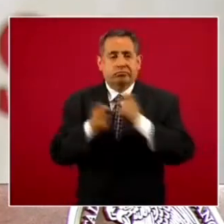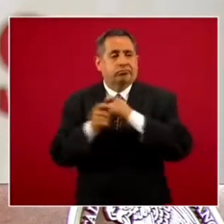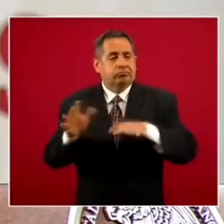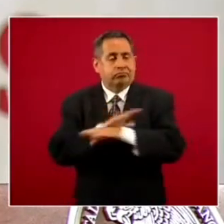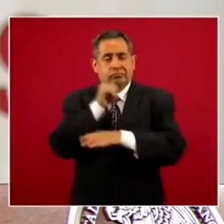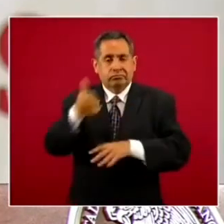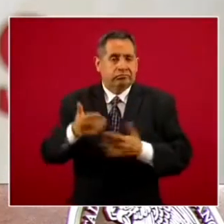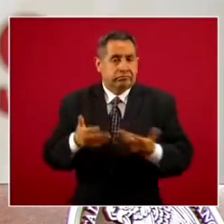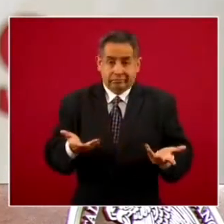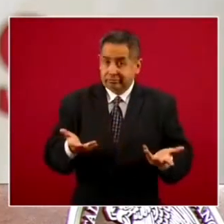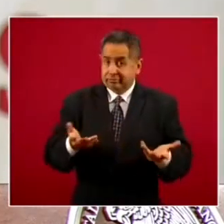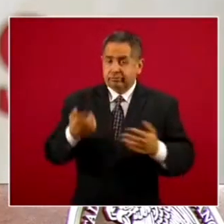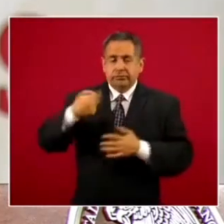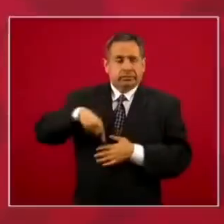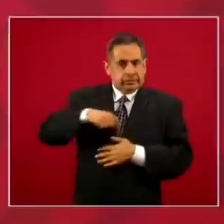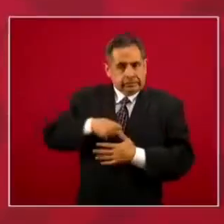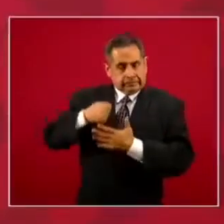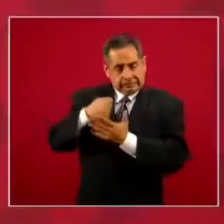Nosotros tuvimos que